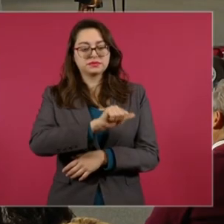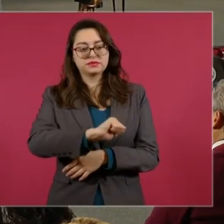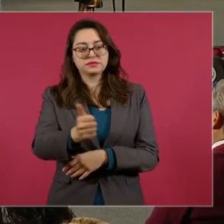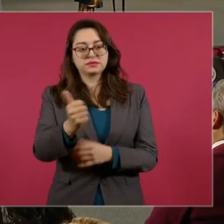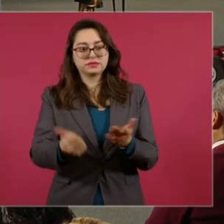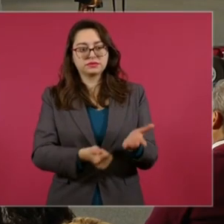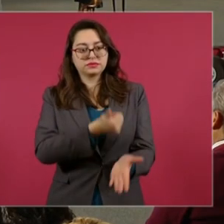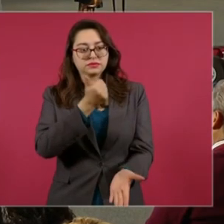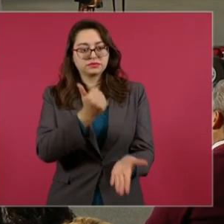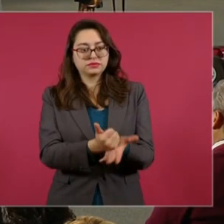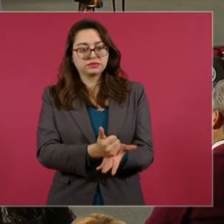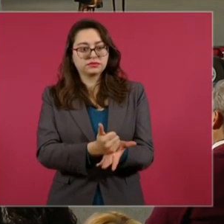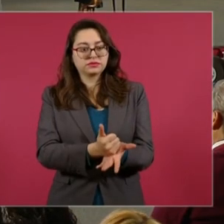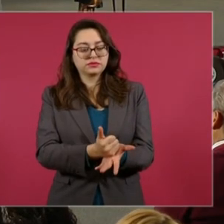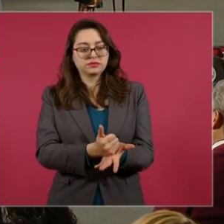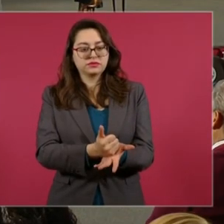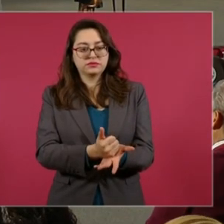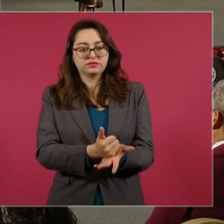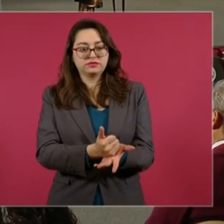Y todos